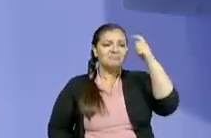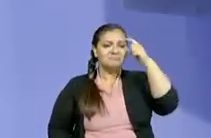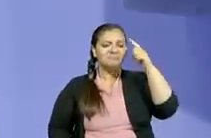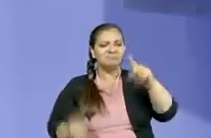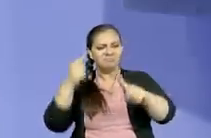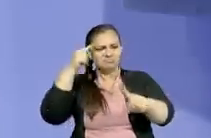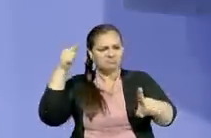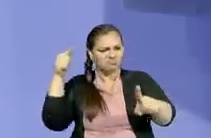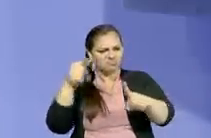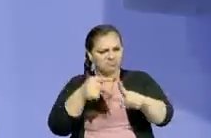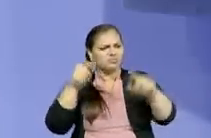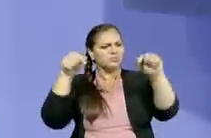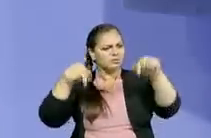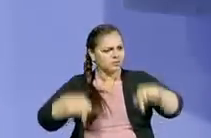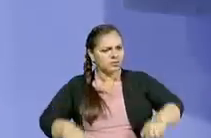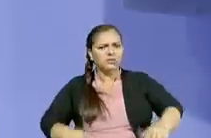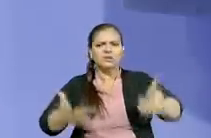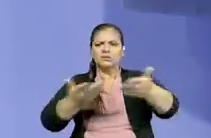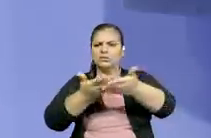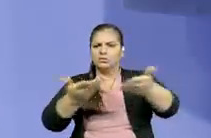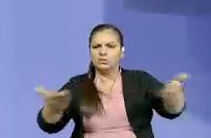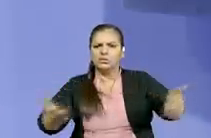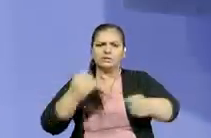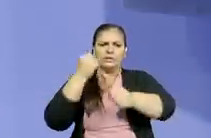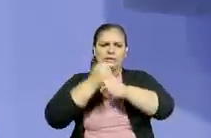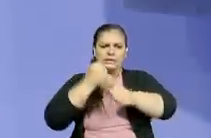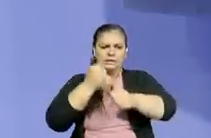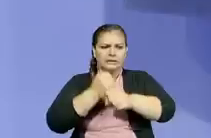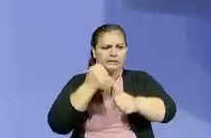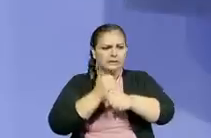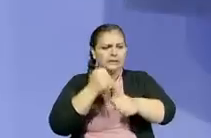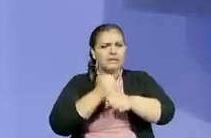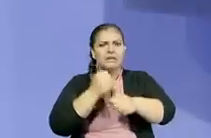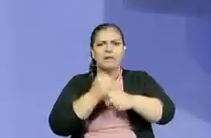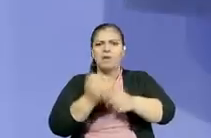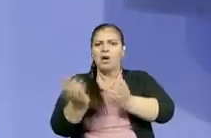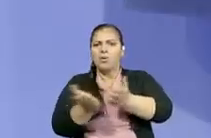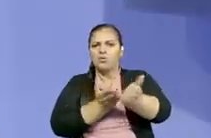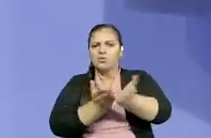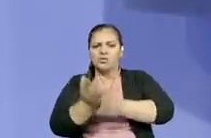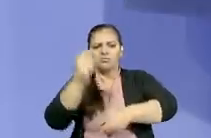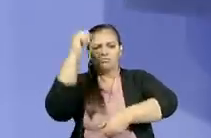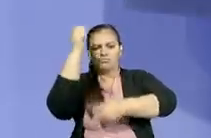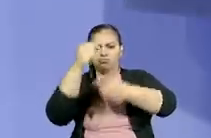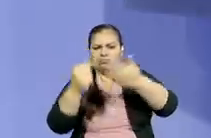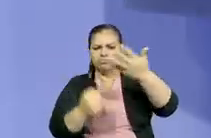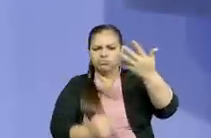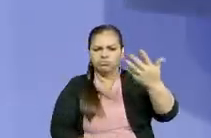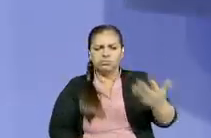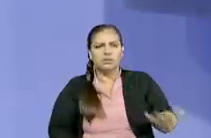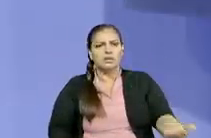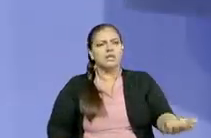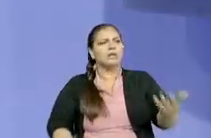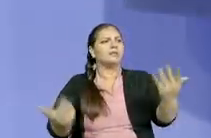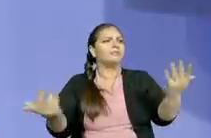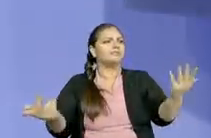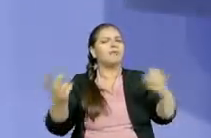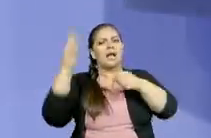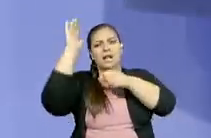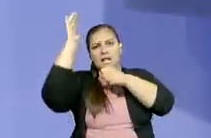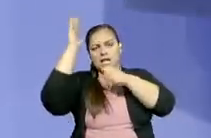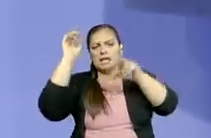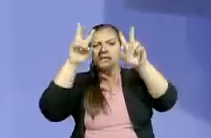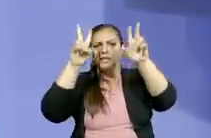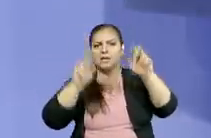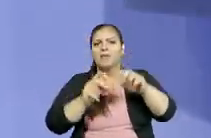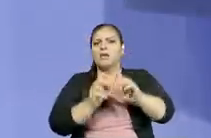mantenerlas y acrecentarlas. Y que eso se celebra con grandes obras y servicios. Y por supuesto hablaremos de temas